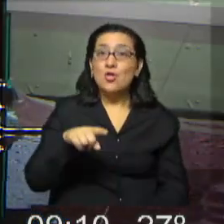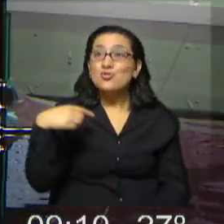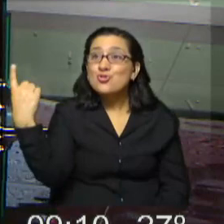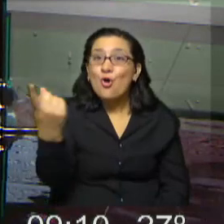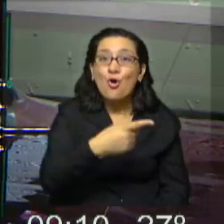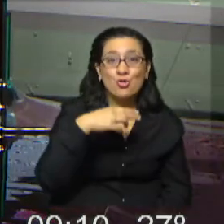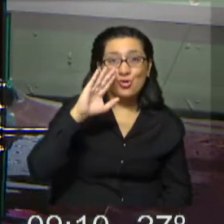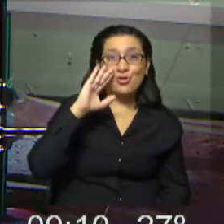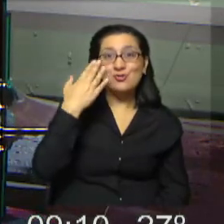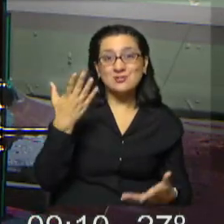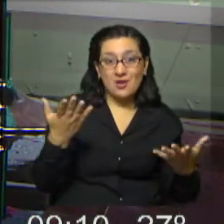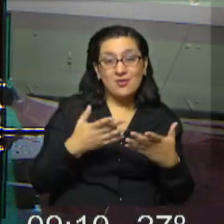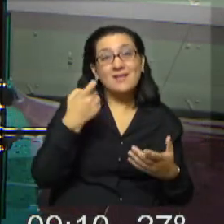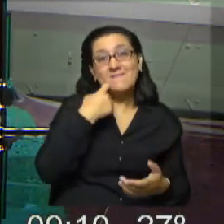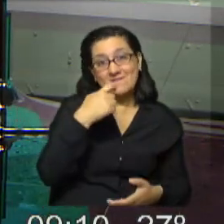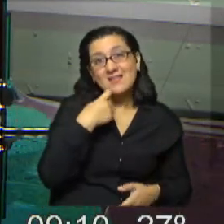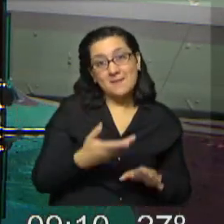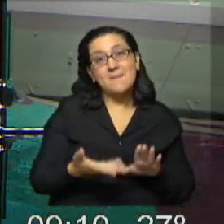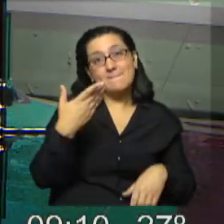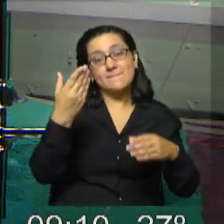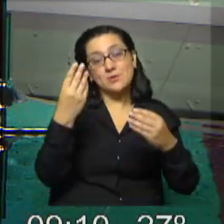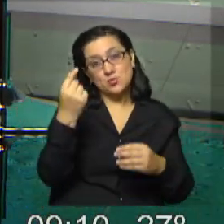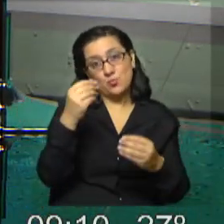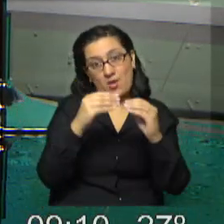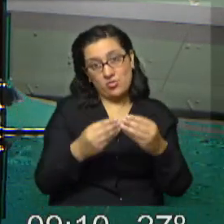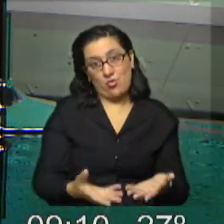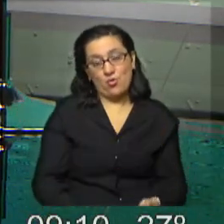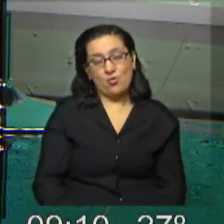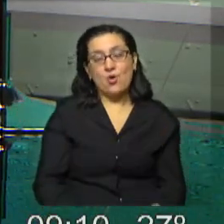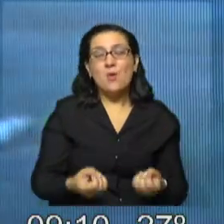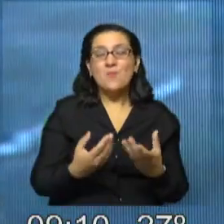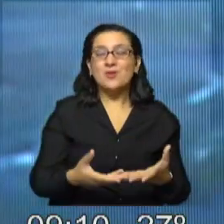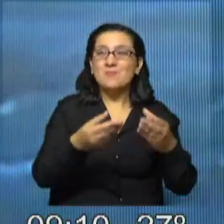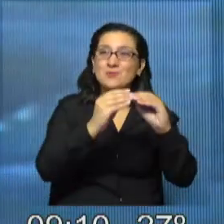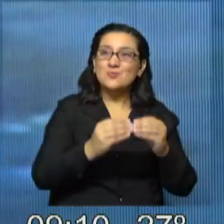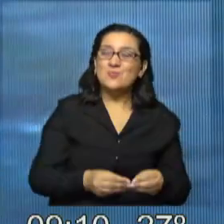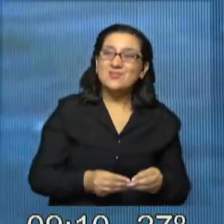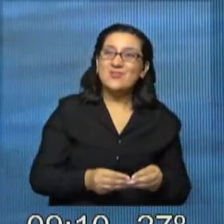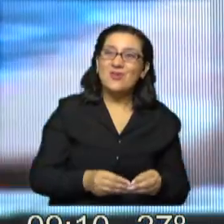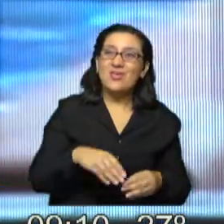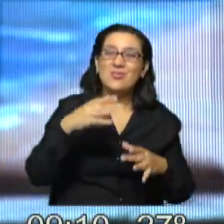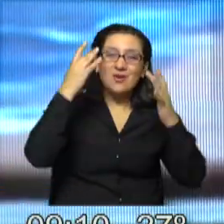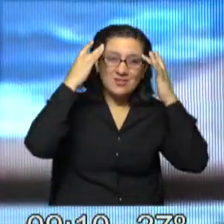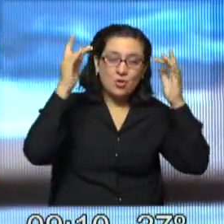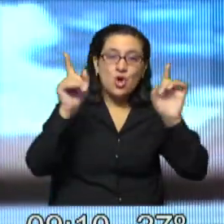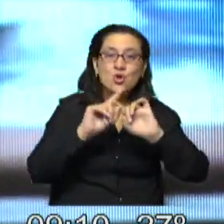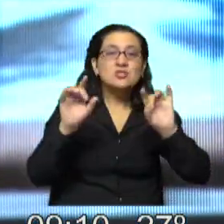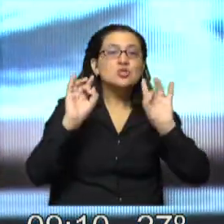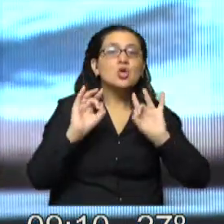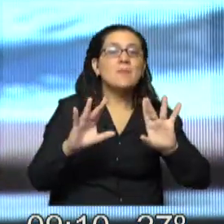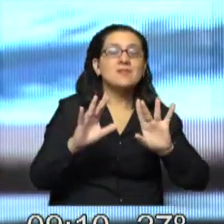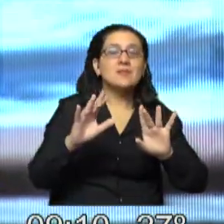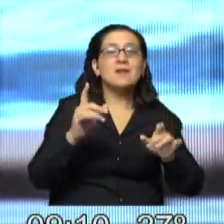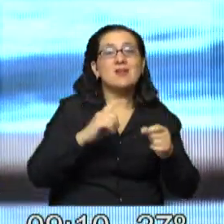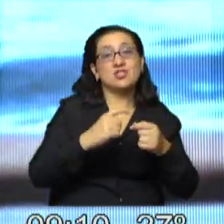ahora que se hace falta más presupuesto. Uh-huh. Porque el presupuesto educativo no es para FENAPES, no son para las corporaciones